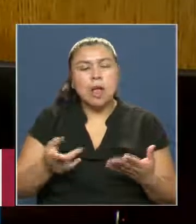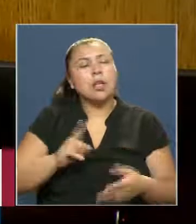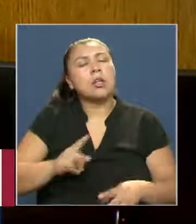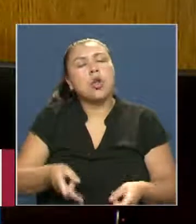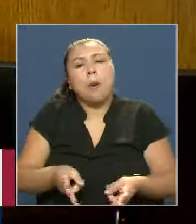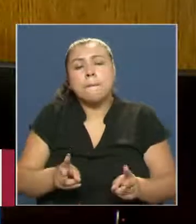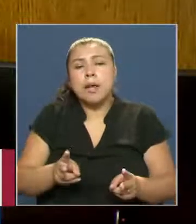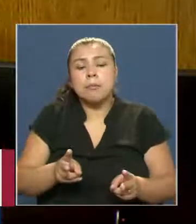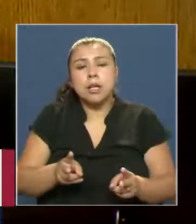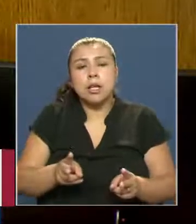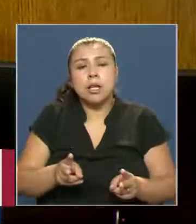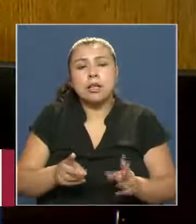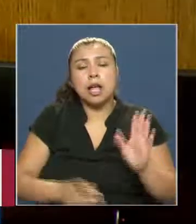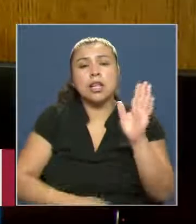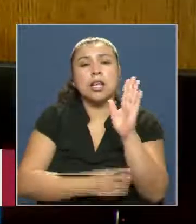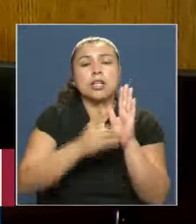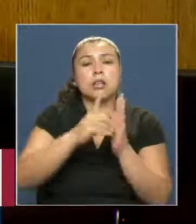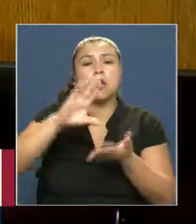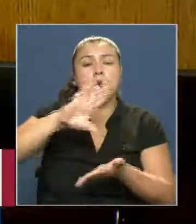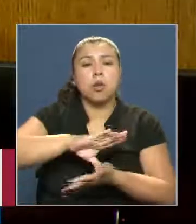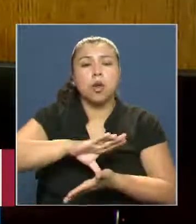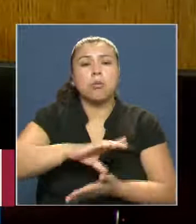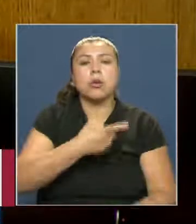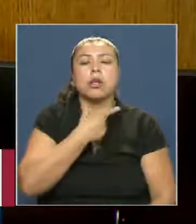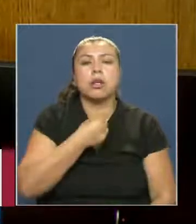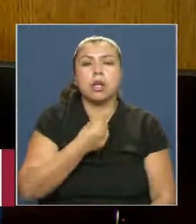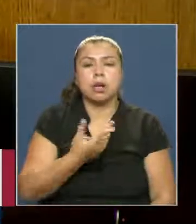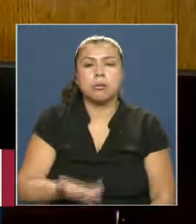permitían el desarrollo de un país como el que queremos.